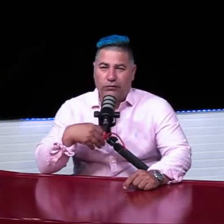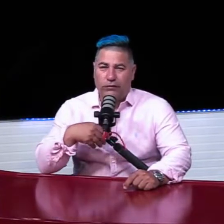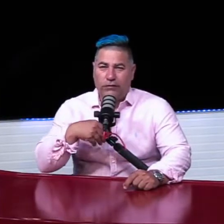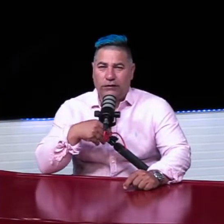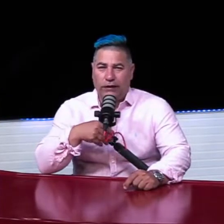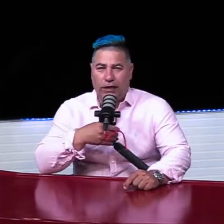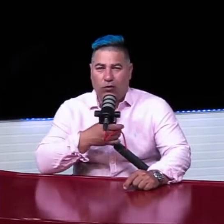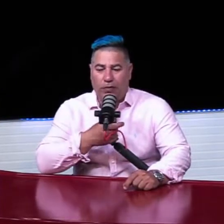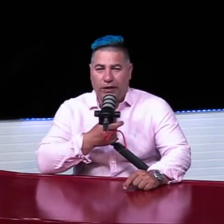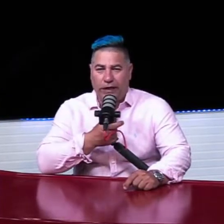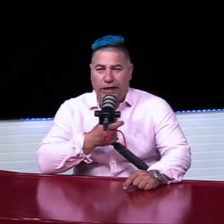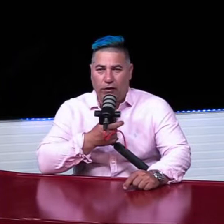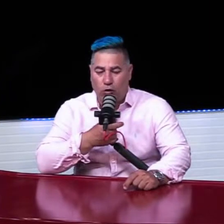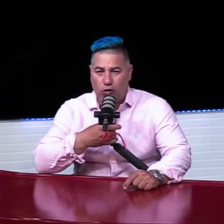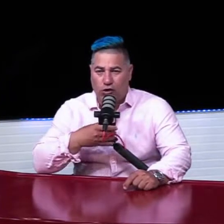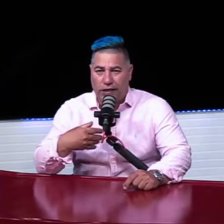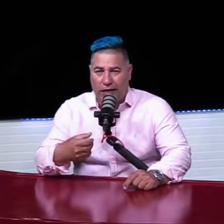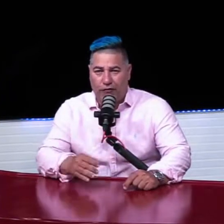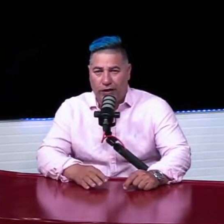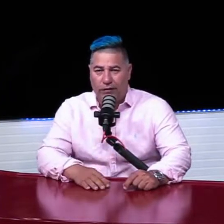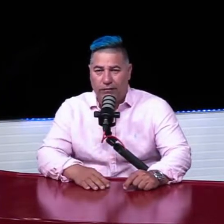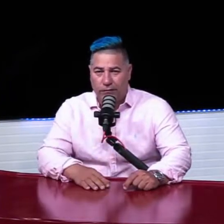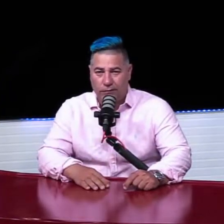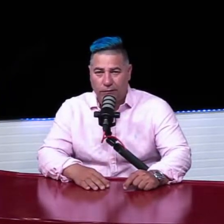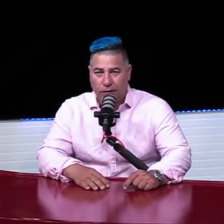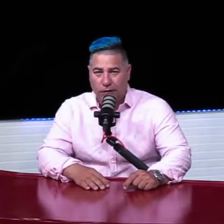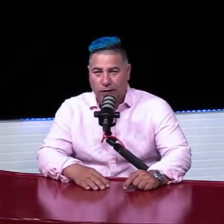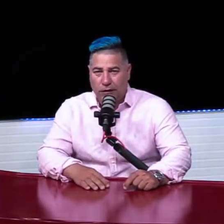dueño de la compañía Lux Graphic,